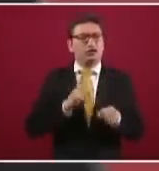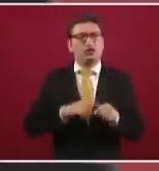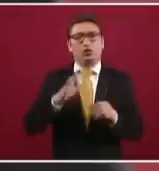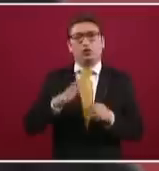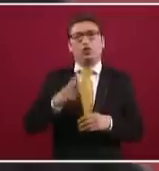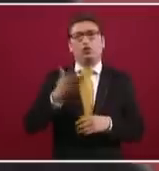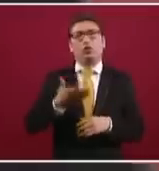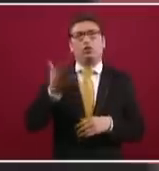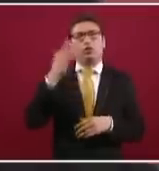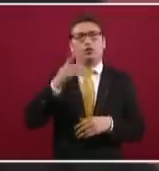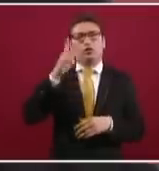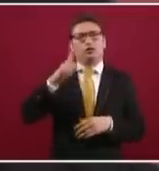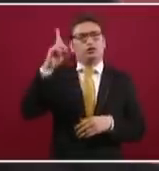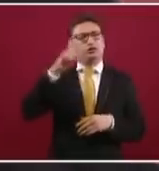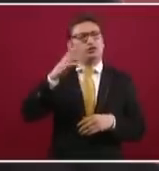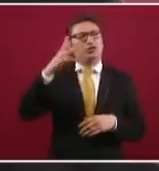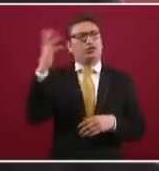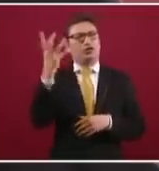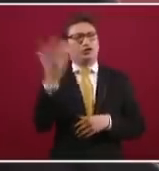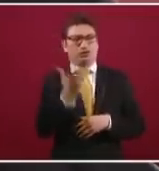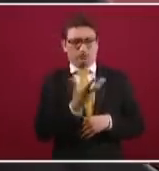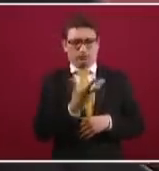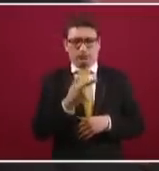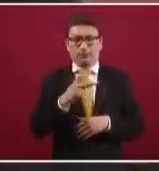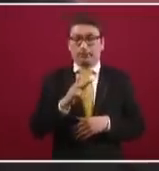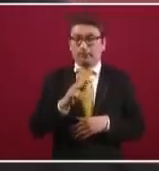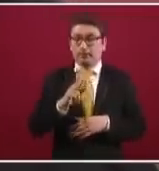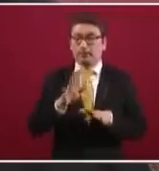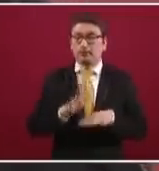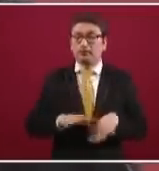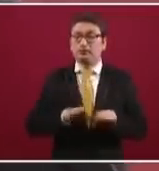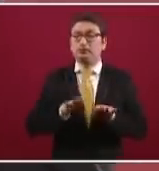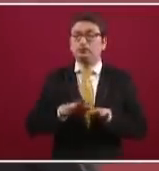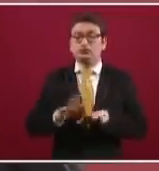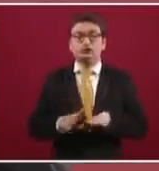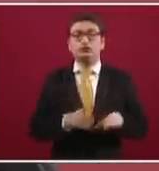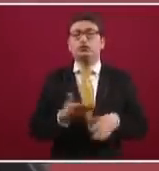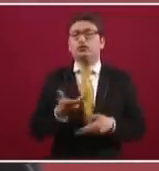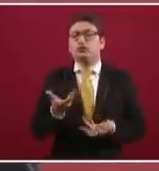Lo importante es no